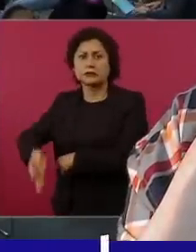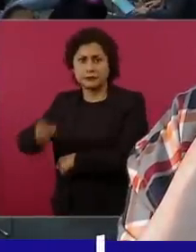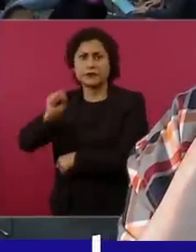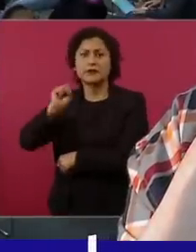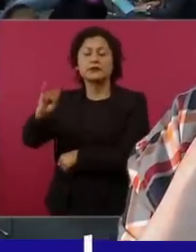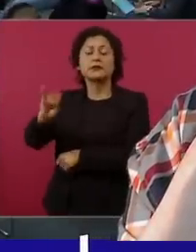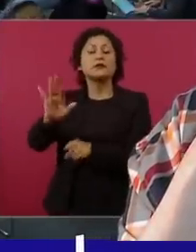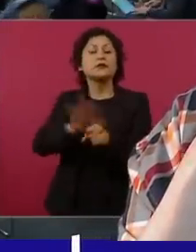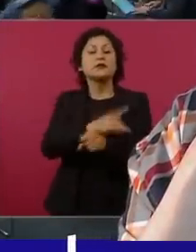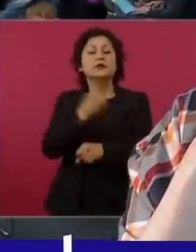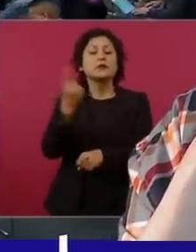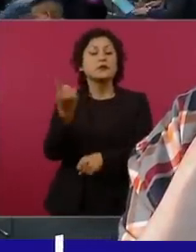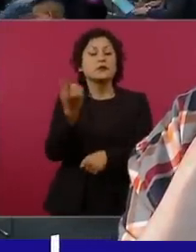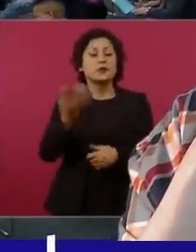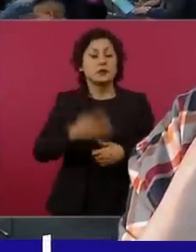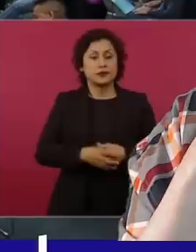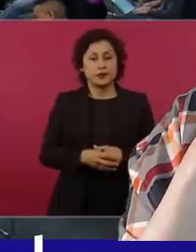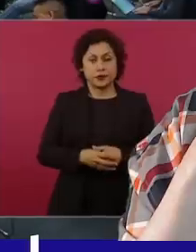se podía.